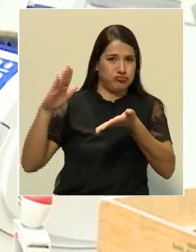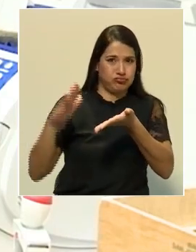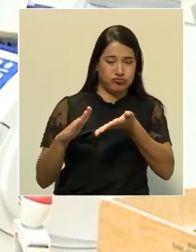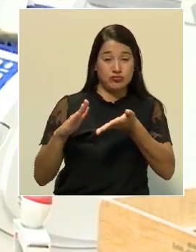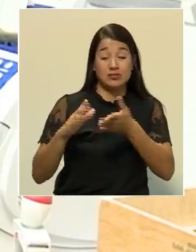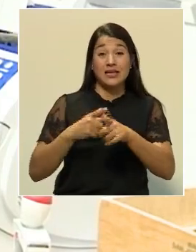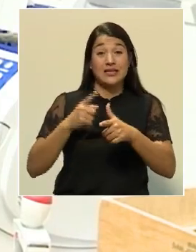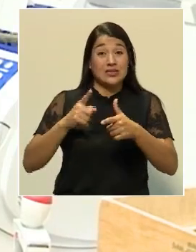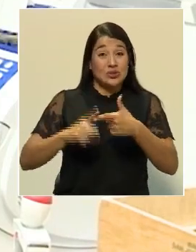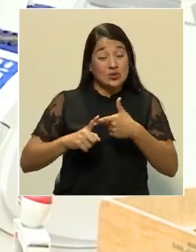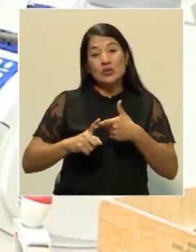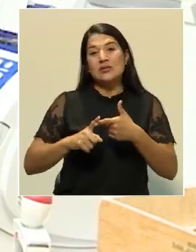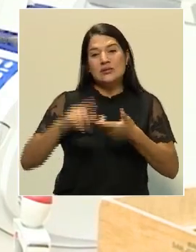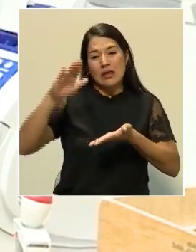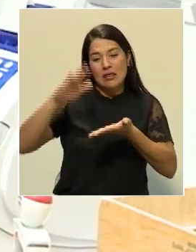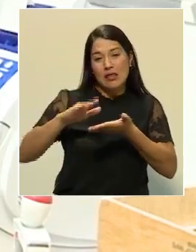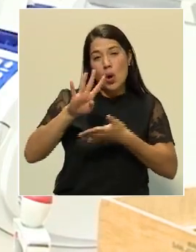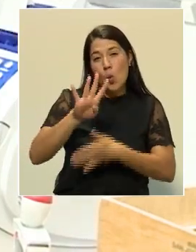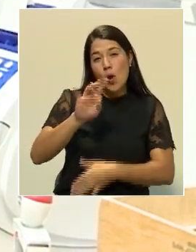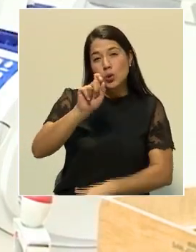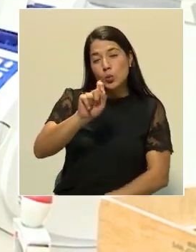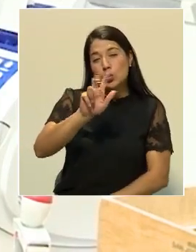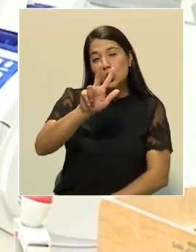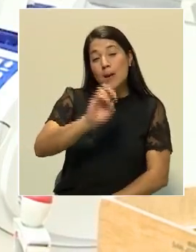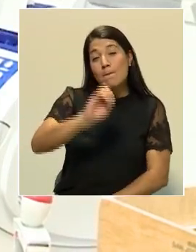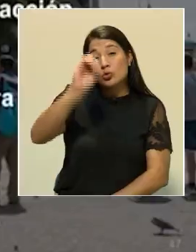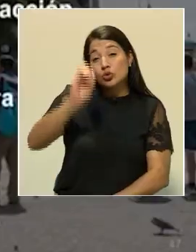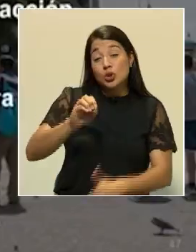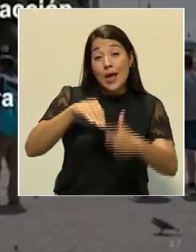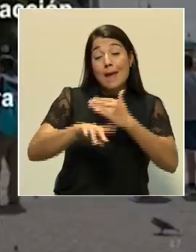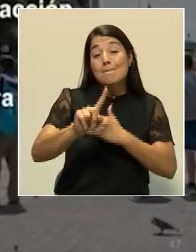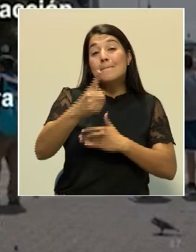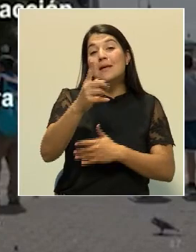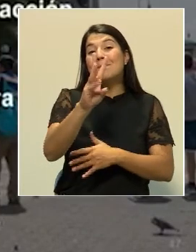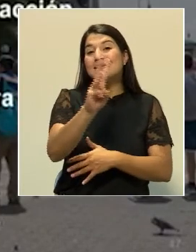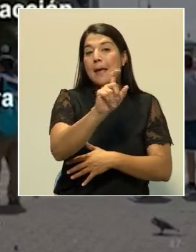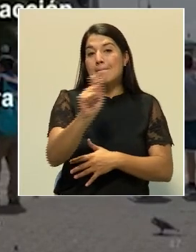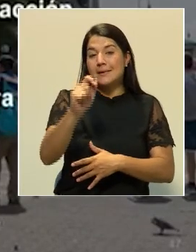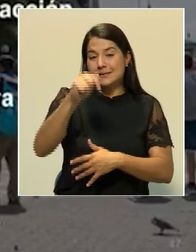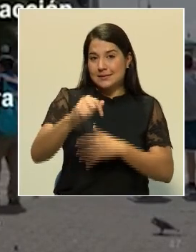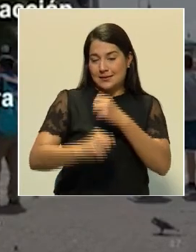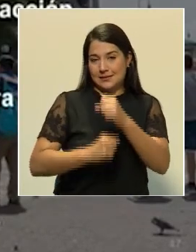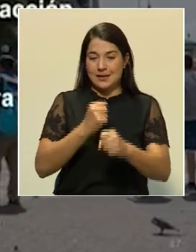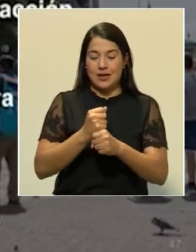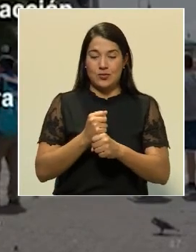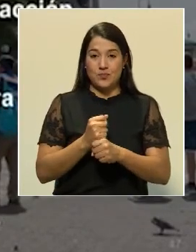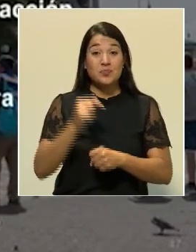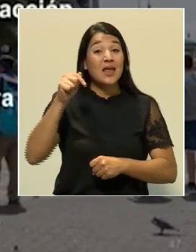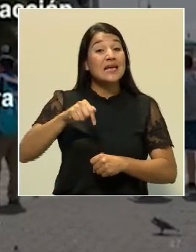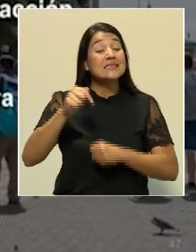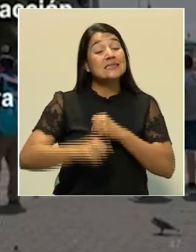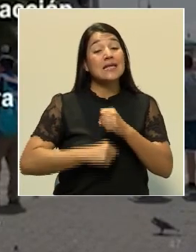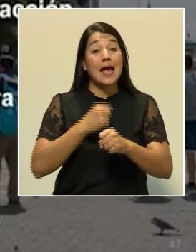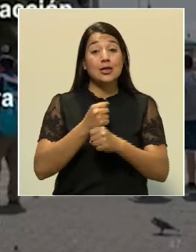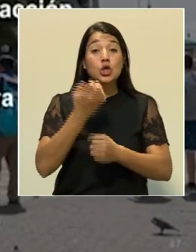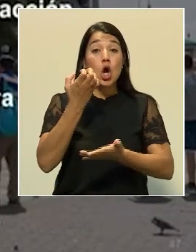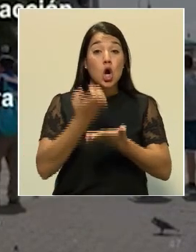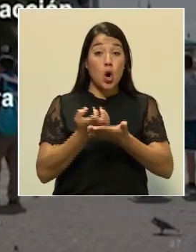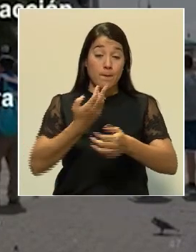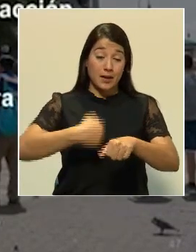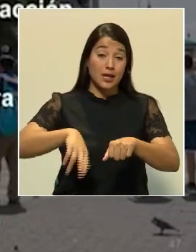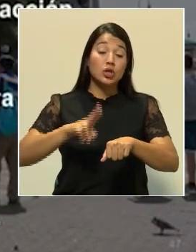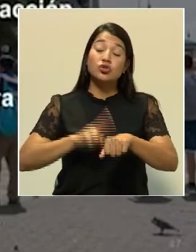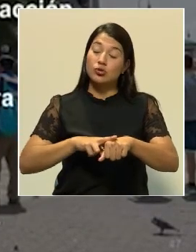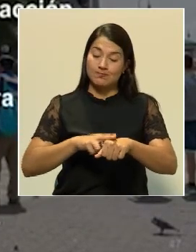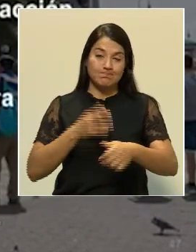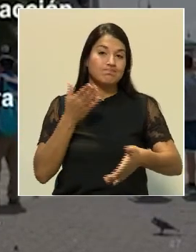económica del 4,3% en el primer semestre del año. Es que este año la economía nacional va a